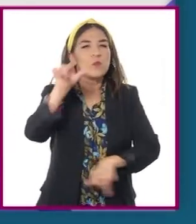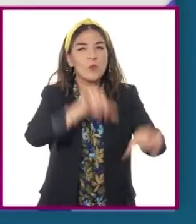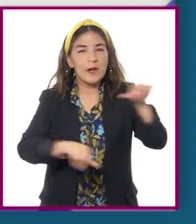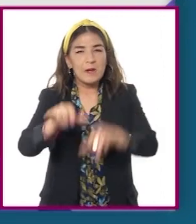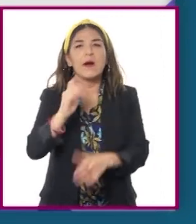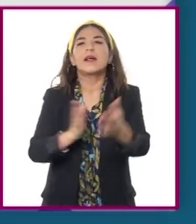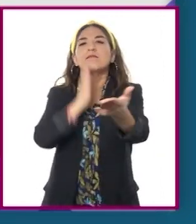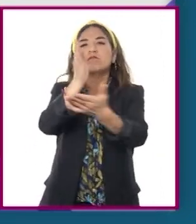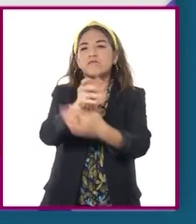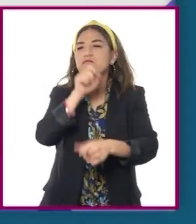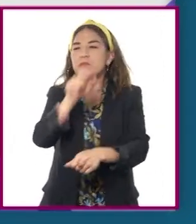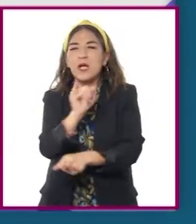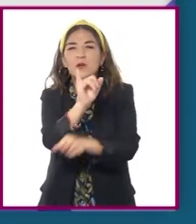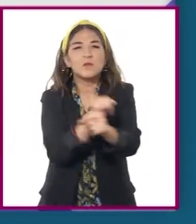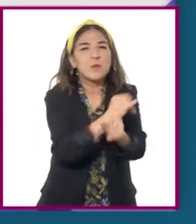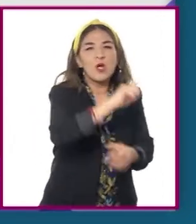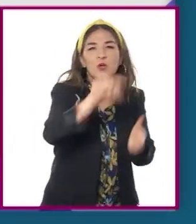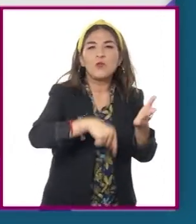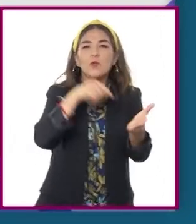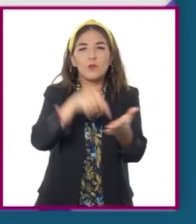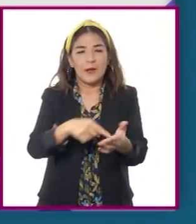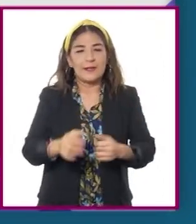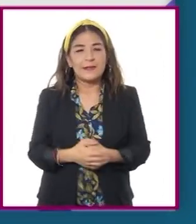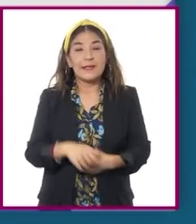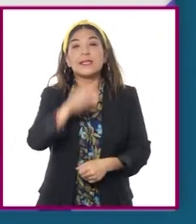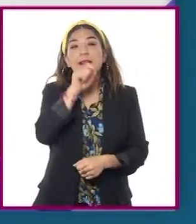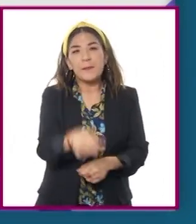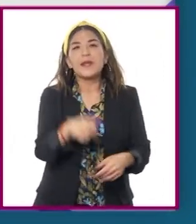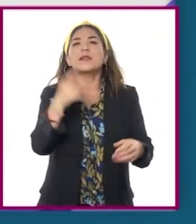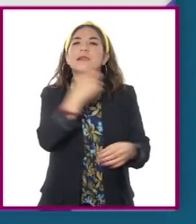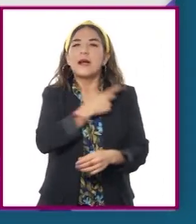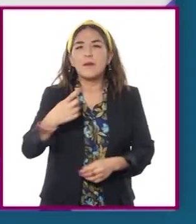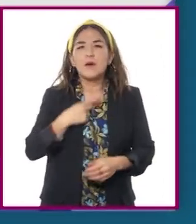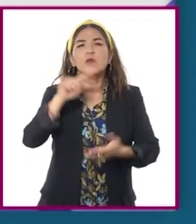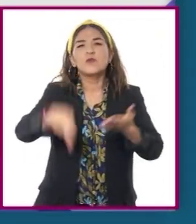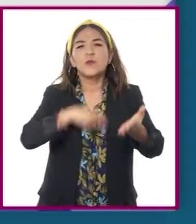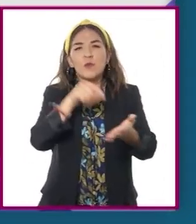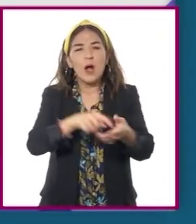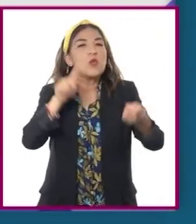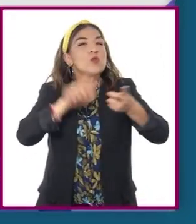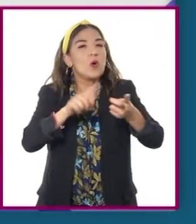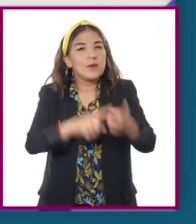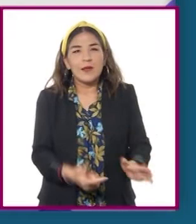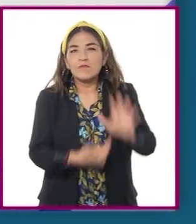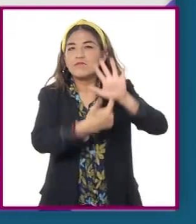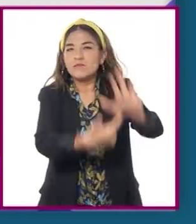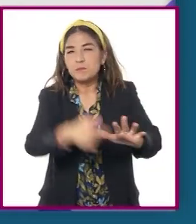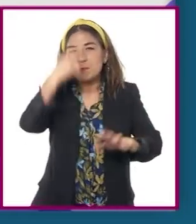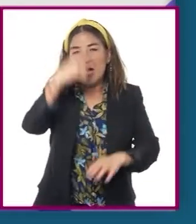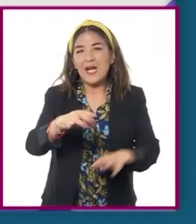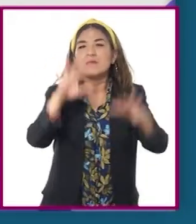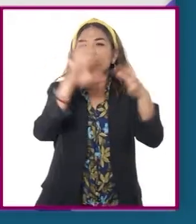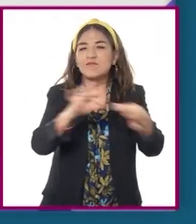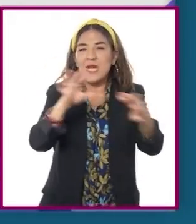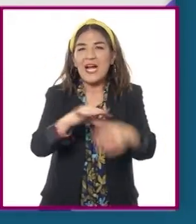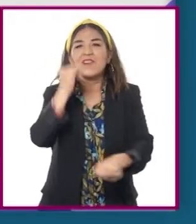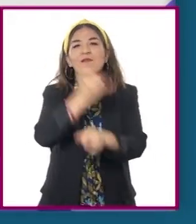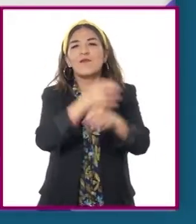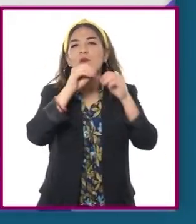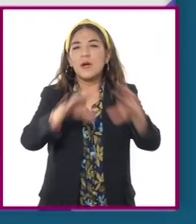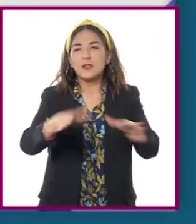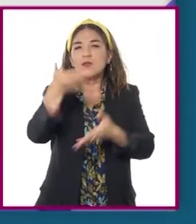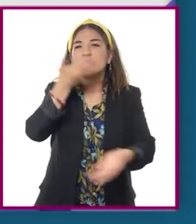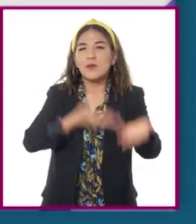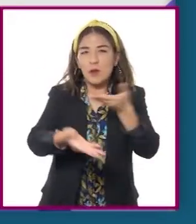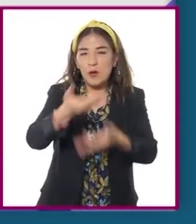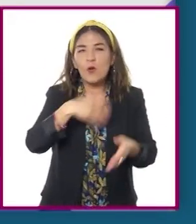campo. También es importante definir el medio en el que se va a compartir la información de acuerdo con los recursos disponibles